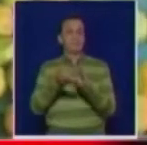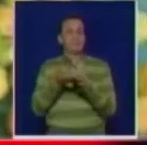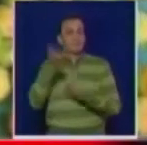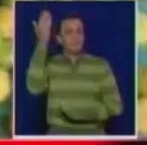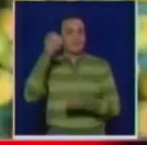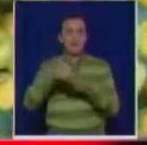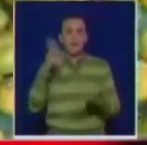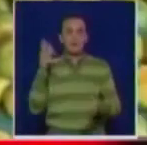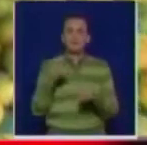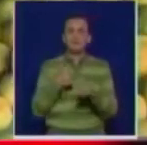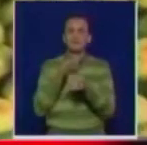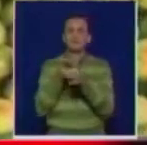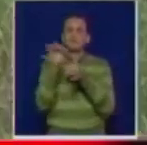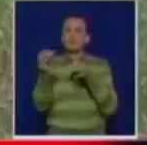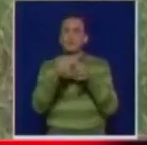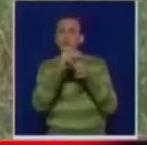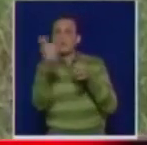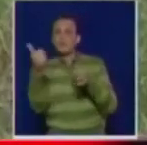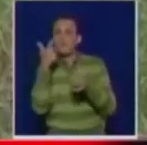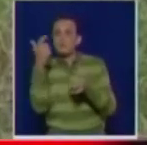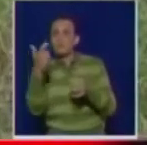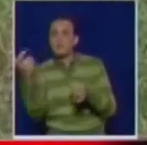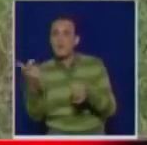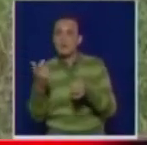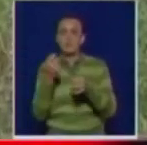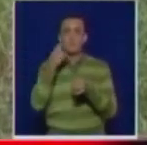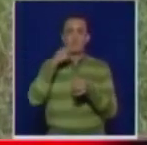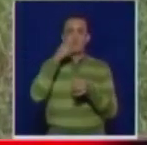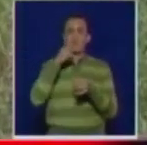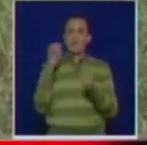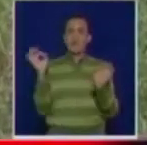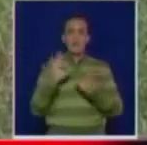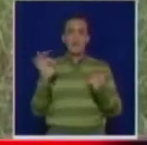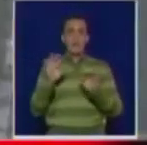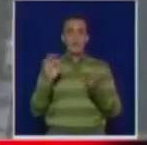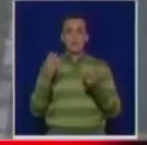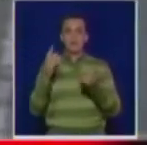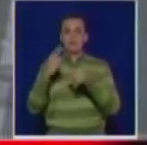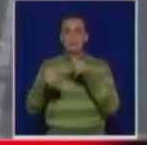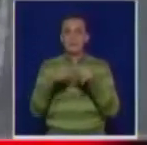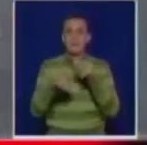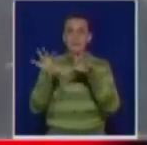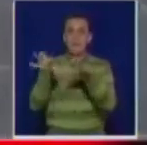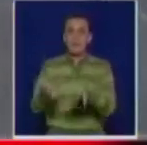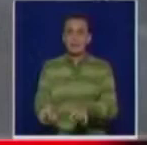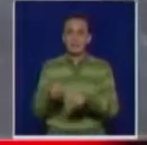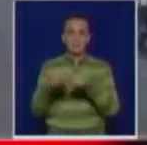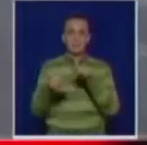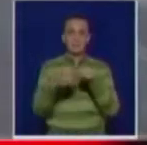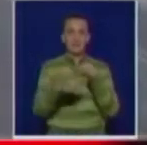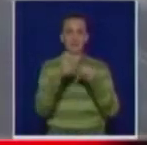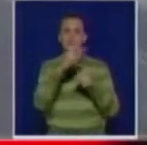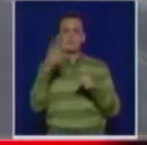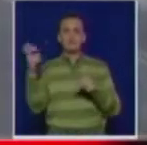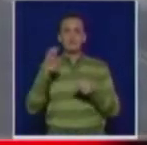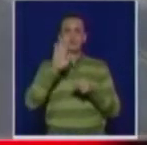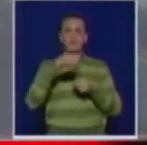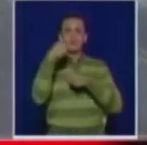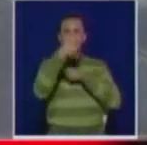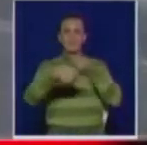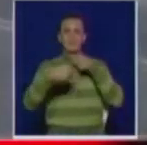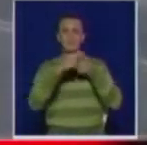Piendamó a mercar y no encontré fruta, y la que encontré la encontré dañada. Más de 200 uniformados del SMAT y de la